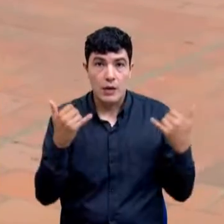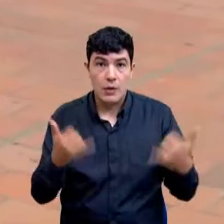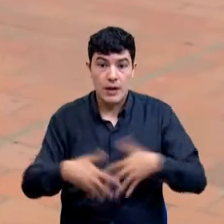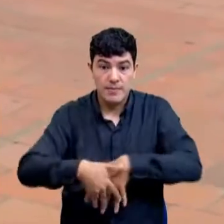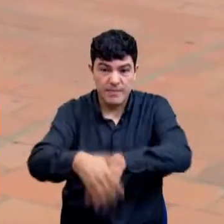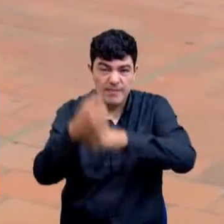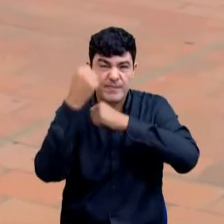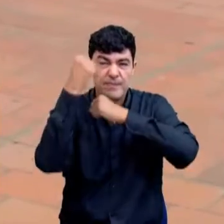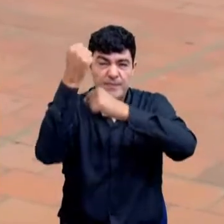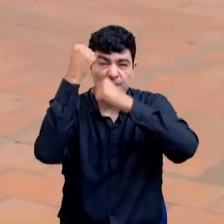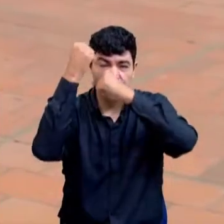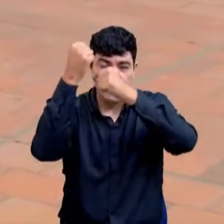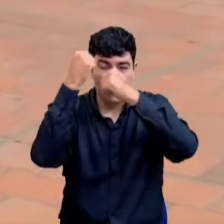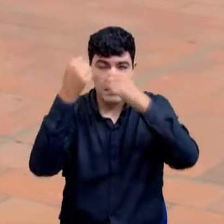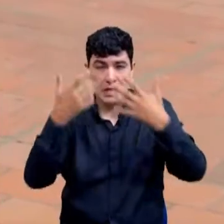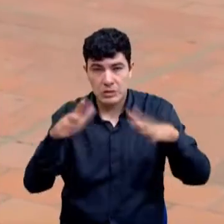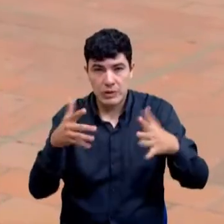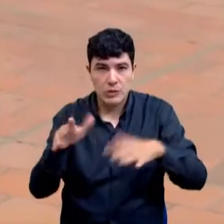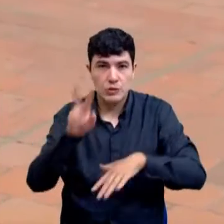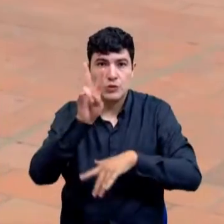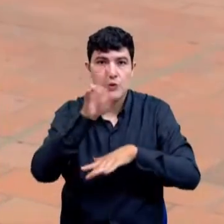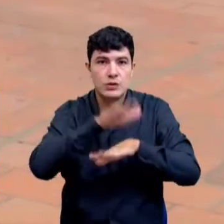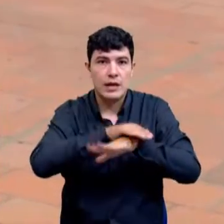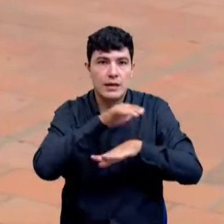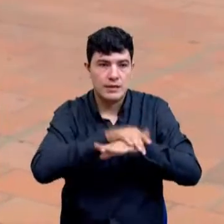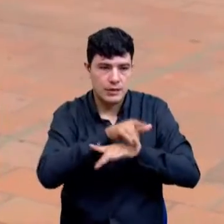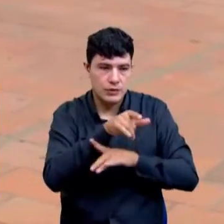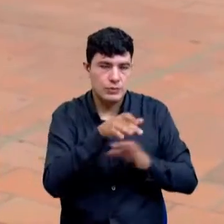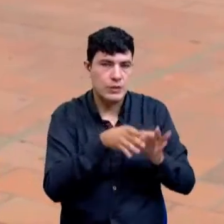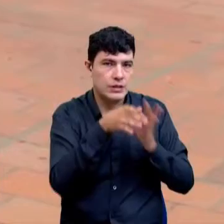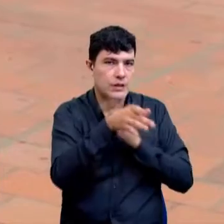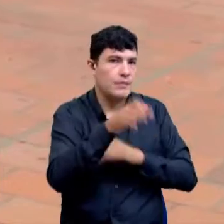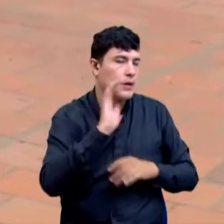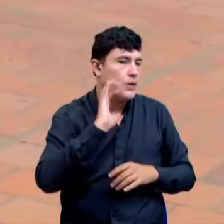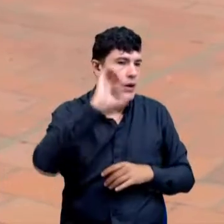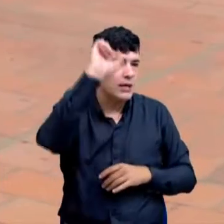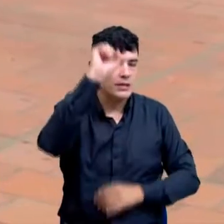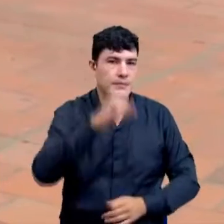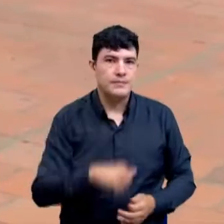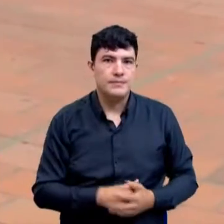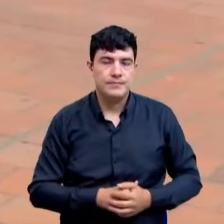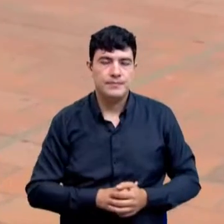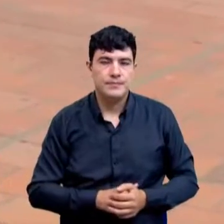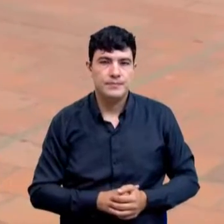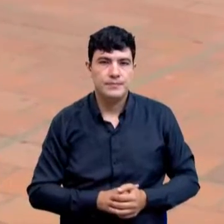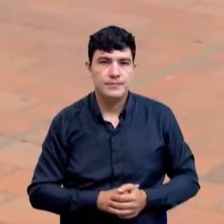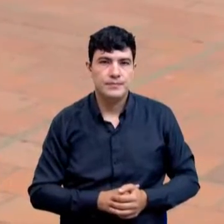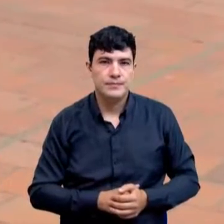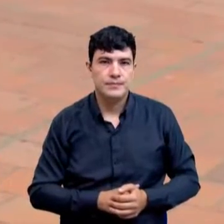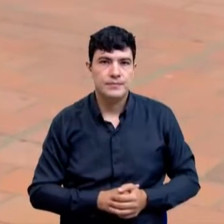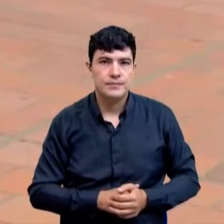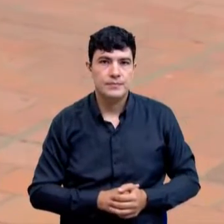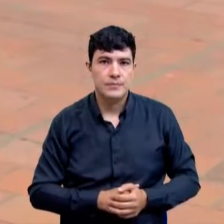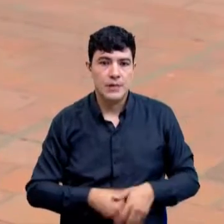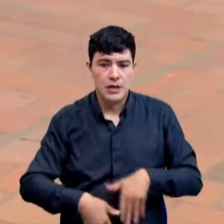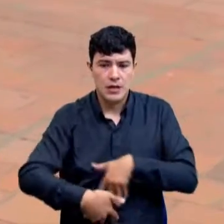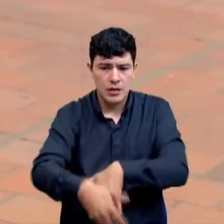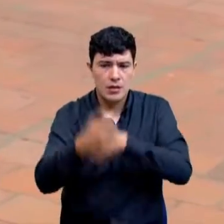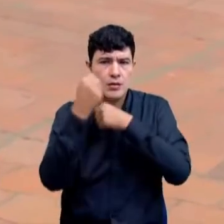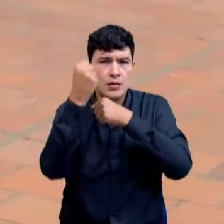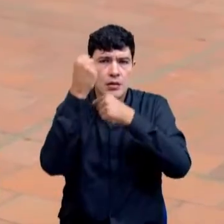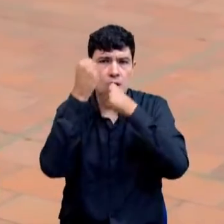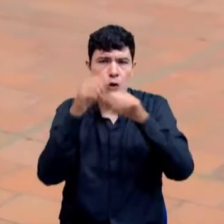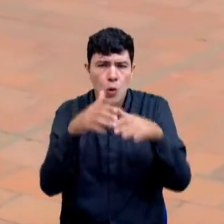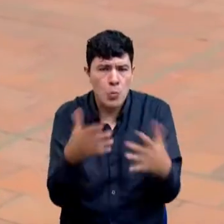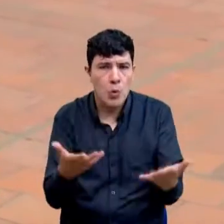vaya hasta las 2 de la tarde para el caso del municipio de Ocaña y lo que han reiterado es que se dará de manera pacífica. Esa ha